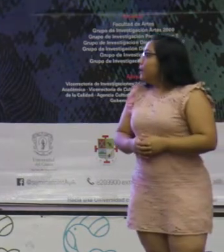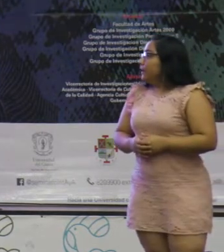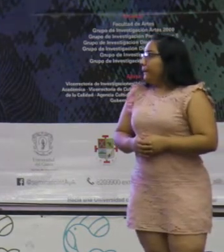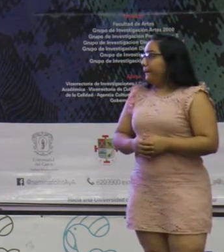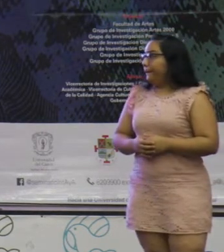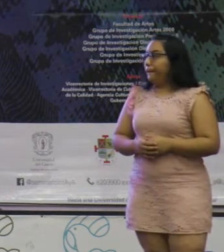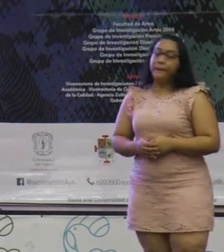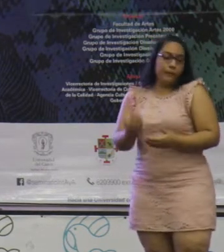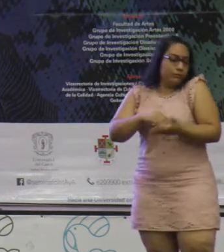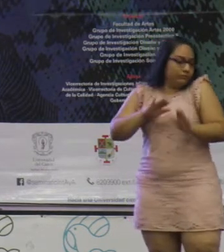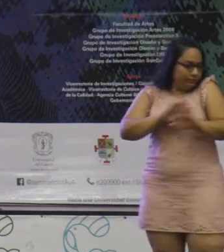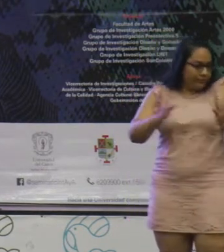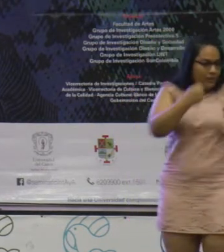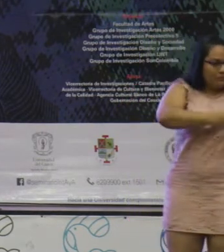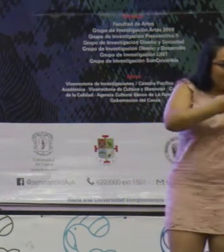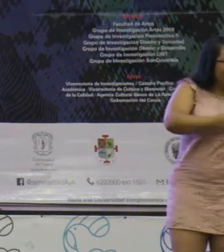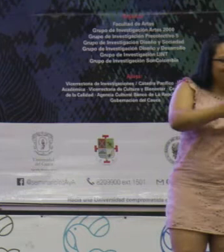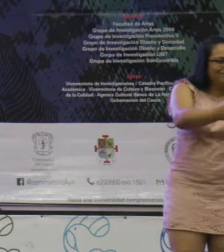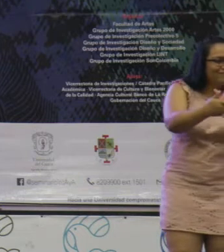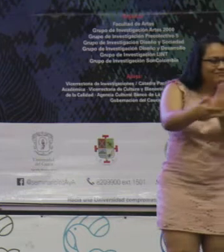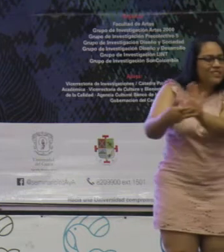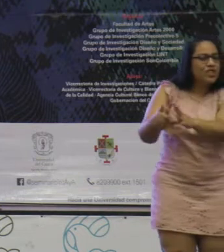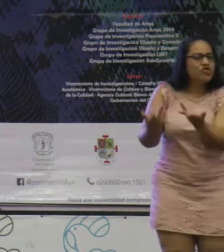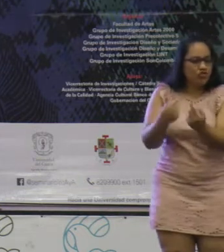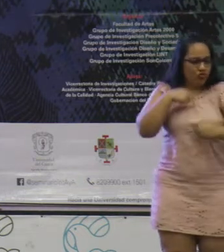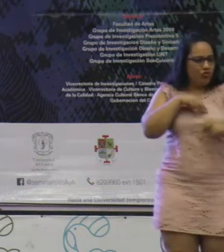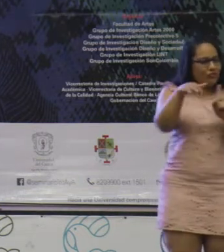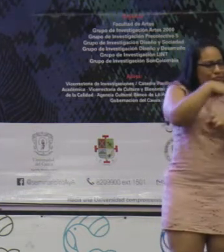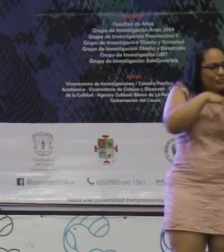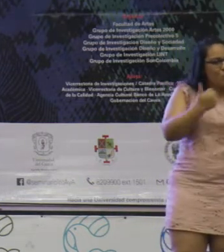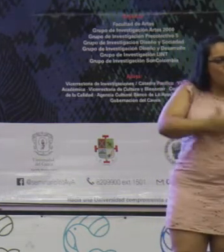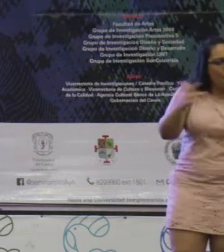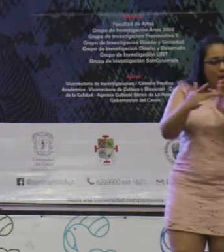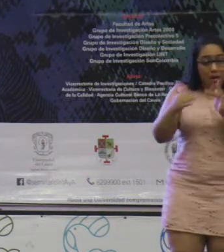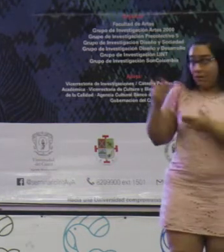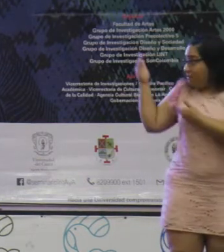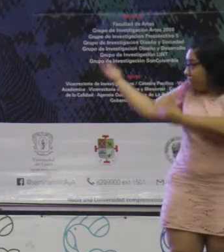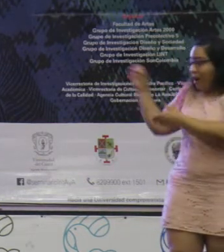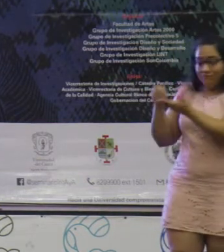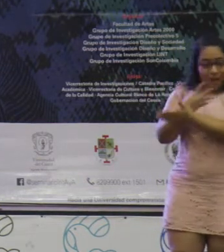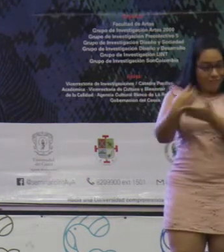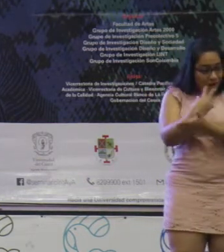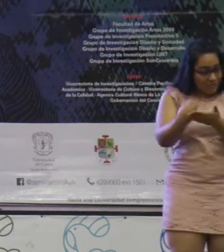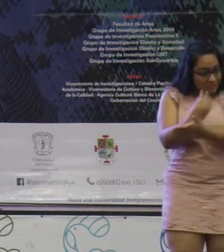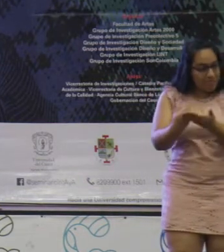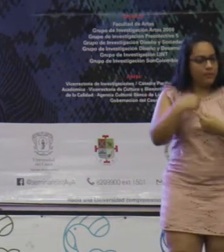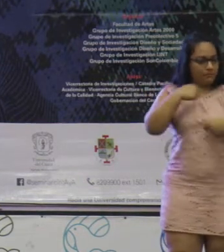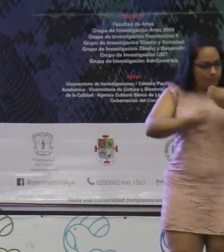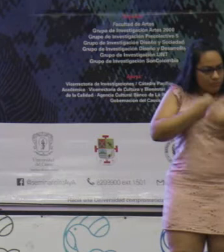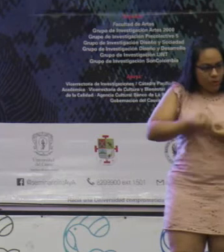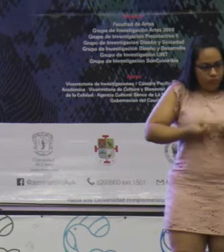Solamente, insisto, quería como mostrar desde dónde estoy hablando. Todo este trabajo que estoy mostrando generalmente es trabajo que he donado